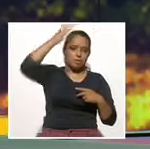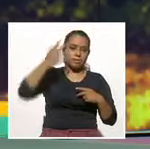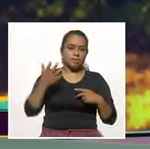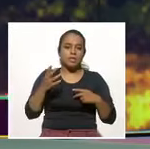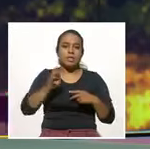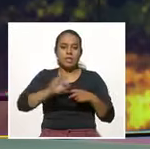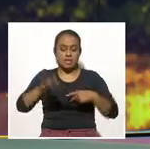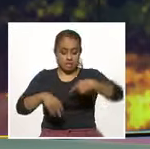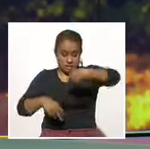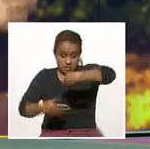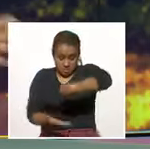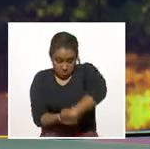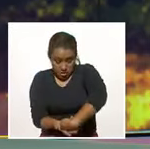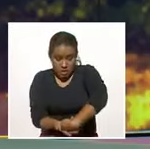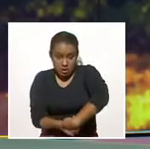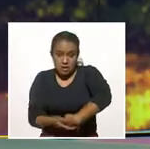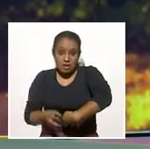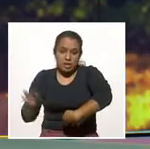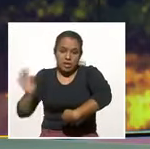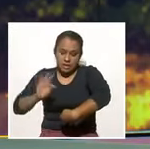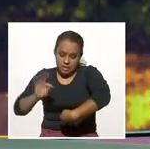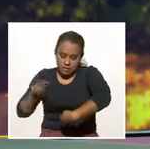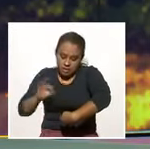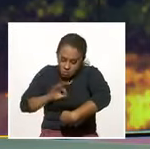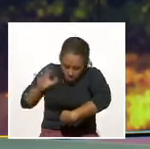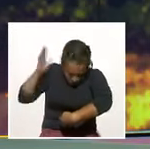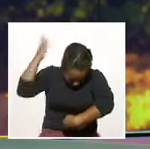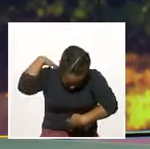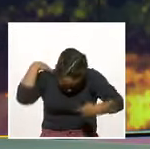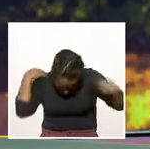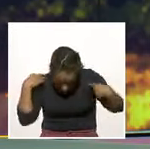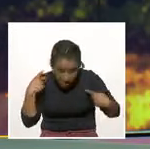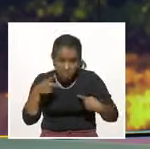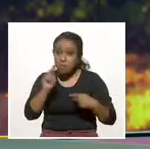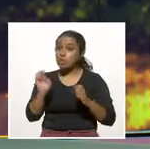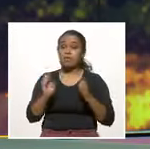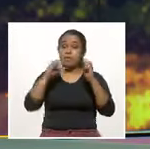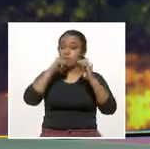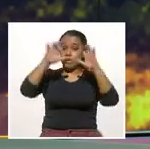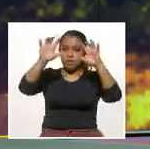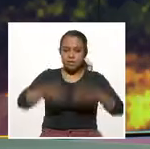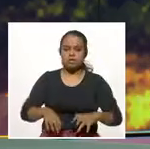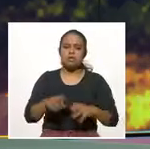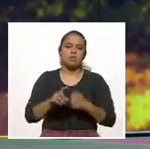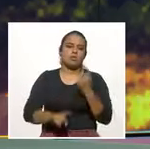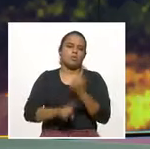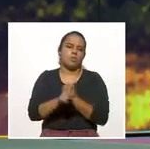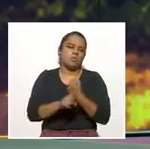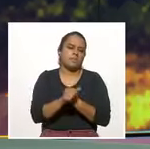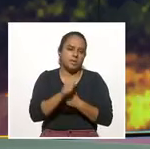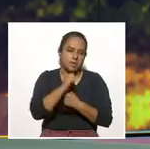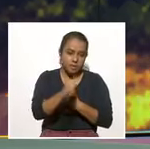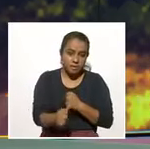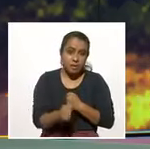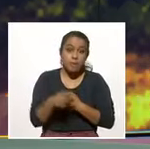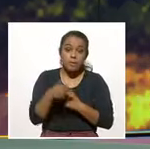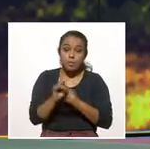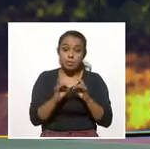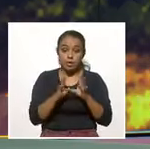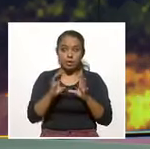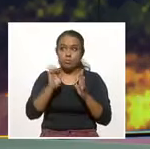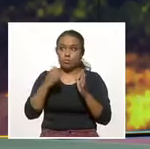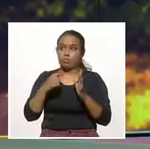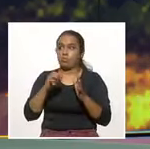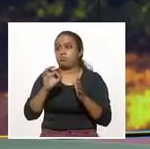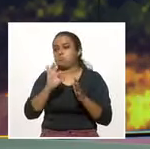una posibilidad en el peor de los escenarios. Pero si el edificio no se cae, no vas a tener ningún problema de ese tipo. Pero si yo en ese momento